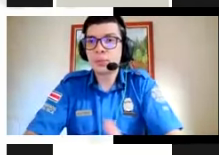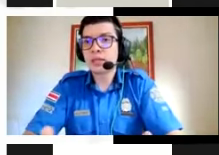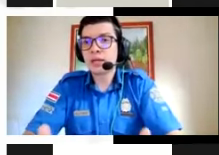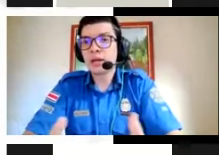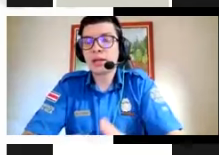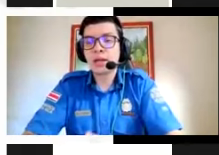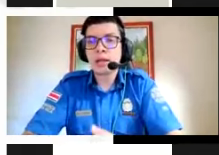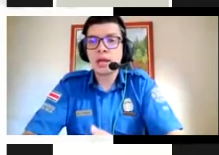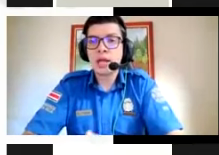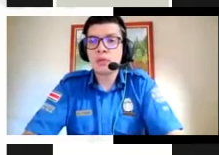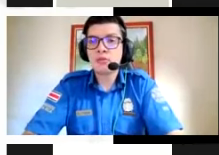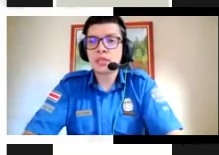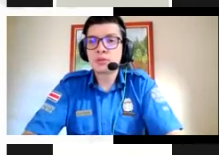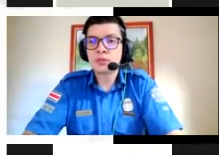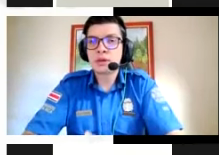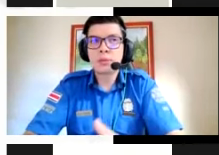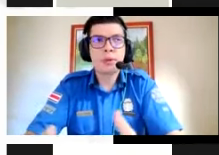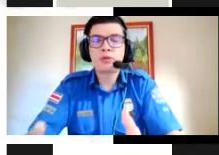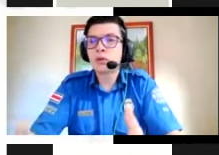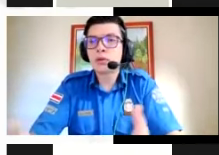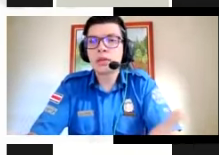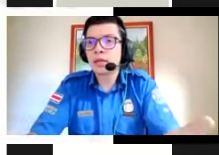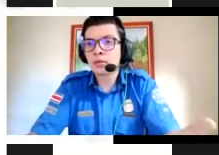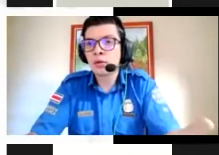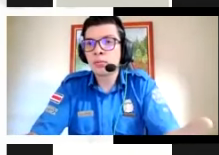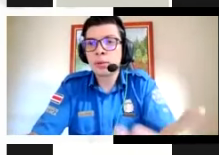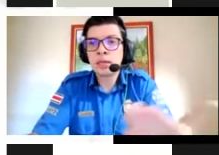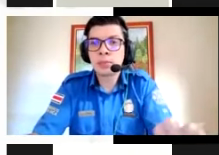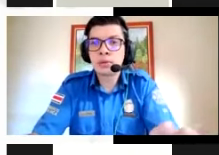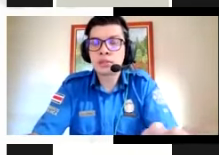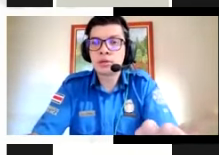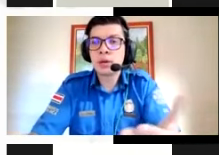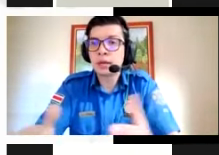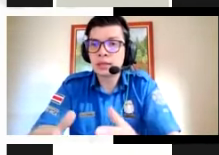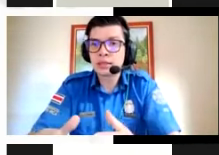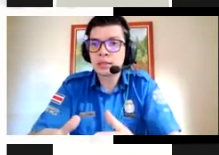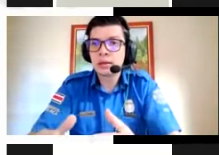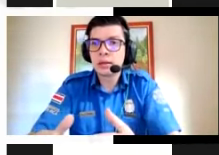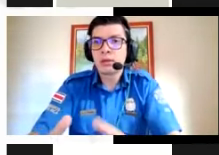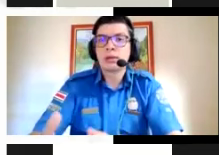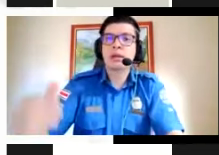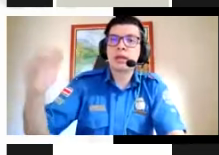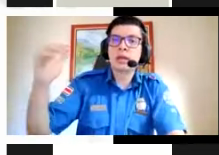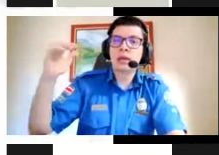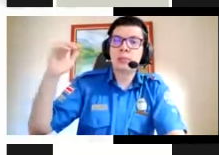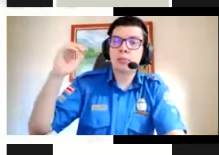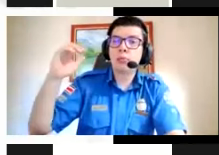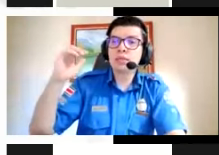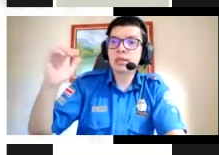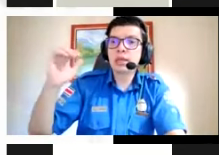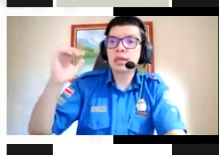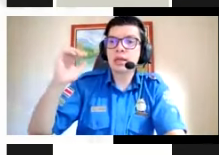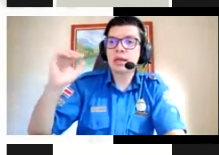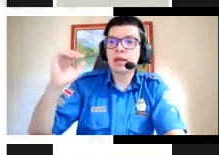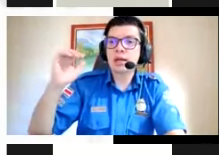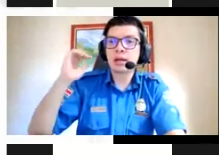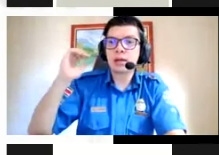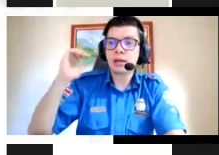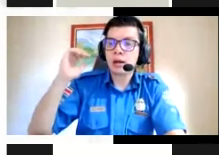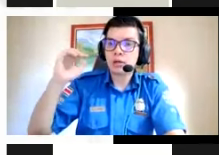concentración para llegar a una atmósfera explosiva, pero yo lo detecto a un 20% antes de que pueda siquiera